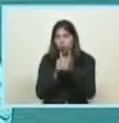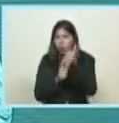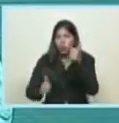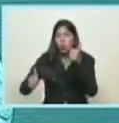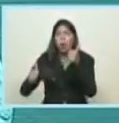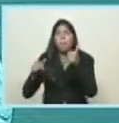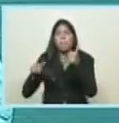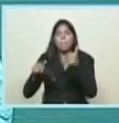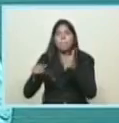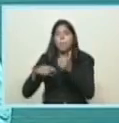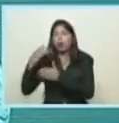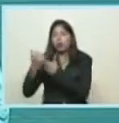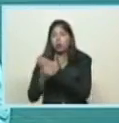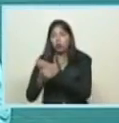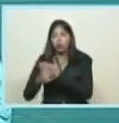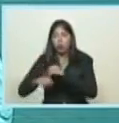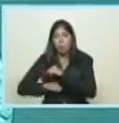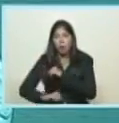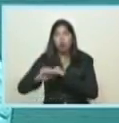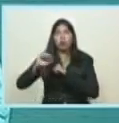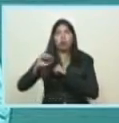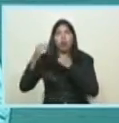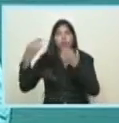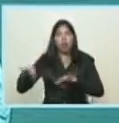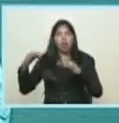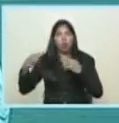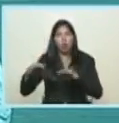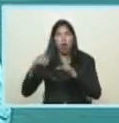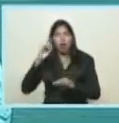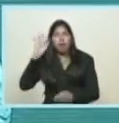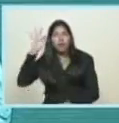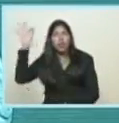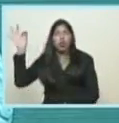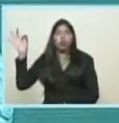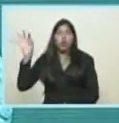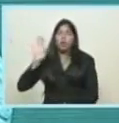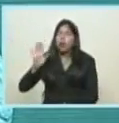humanizado. Es una filosofía bellísima